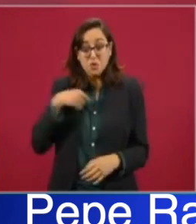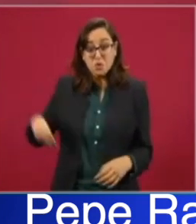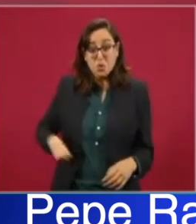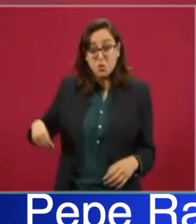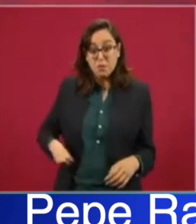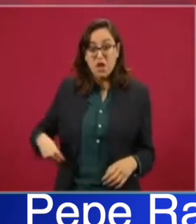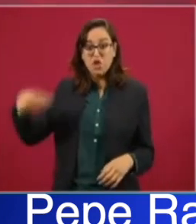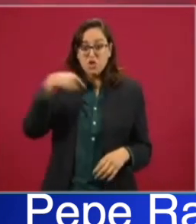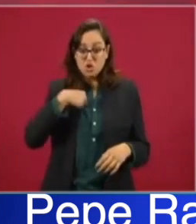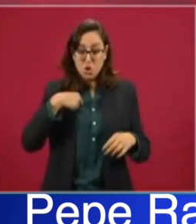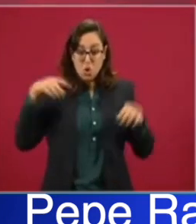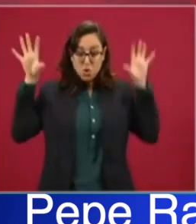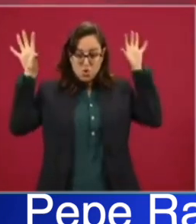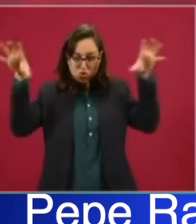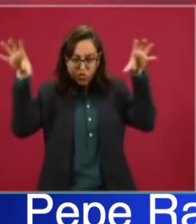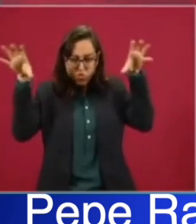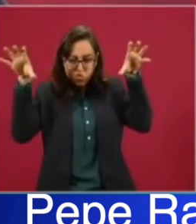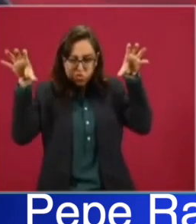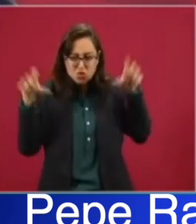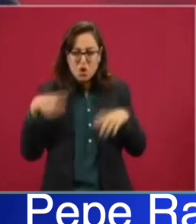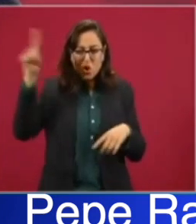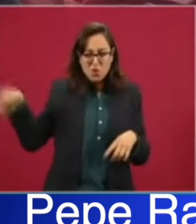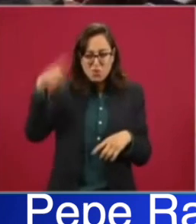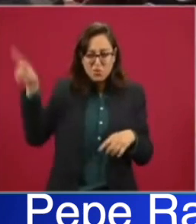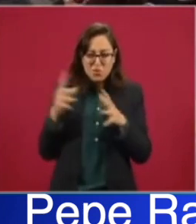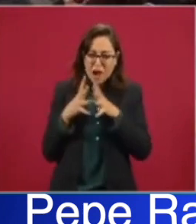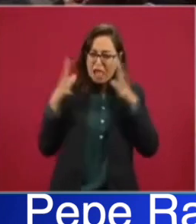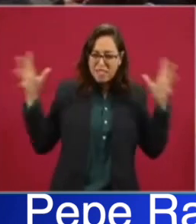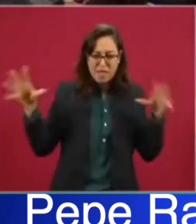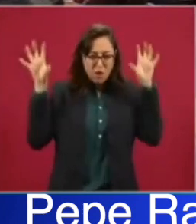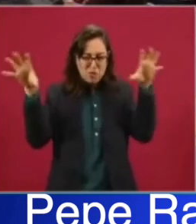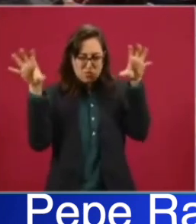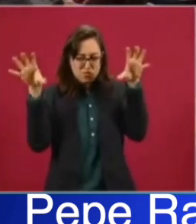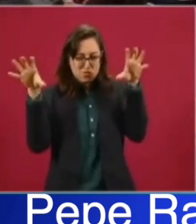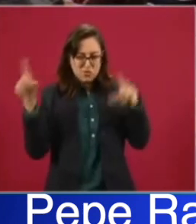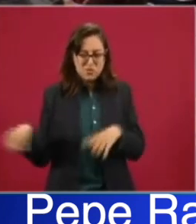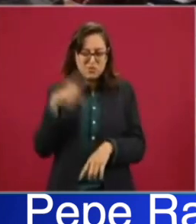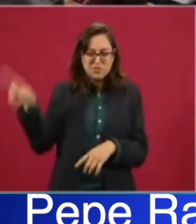que desde aquí tenía yo unos ventiladores gigantes.